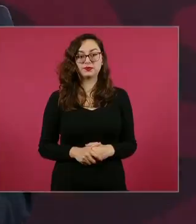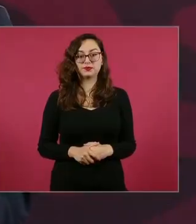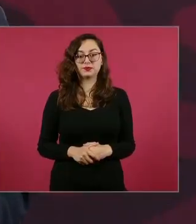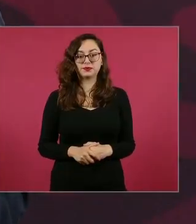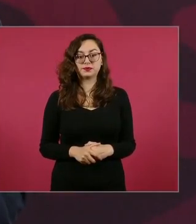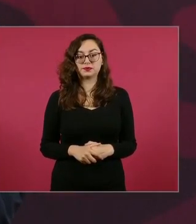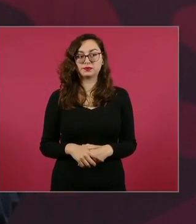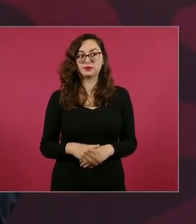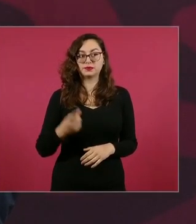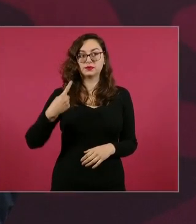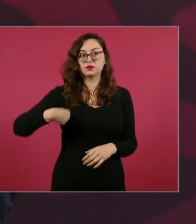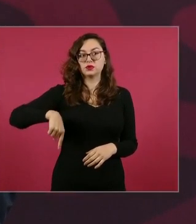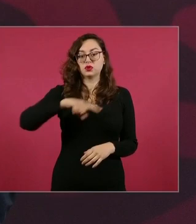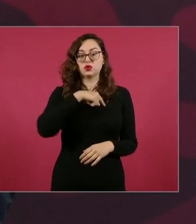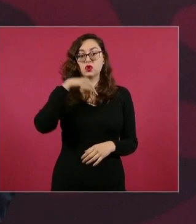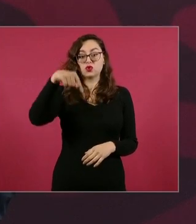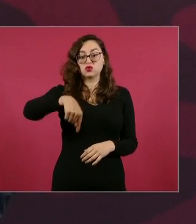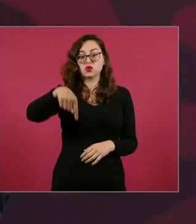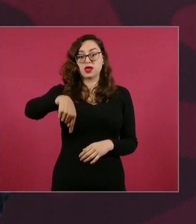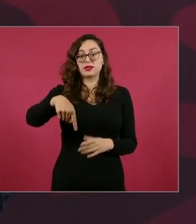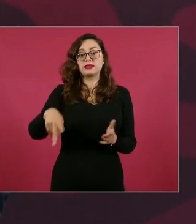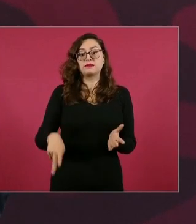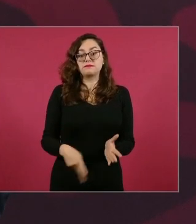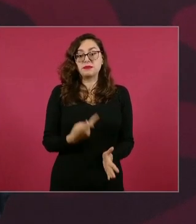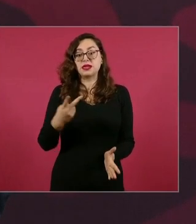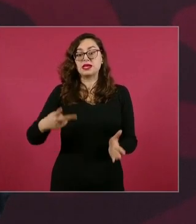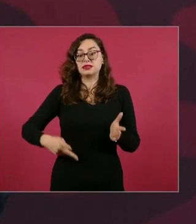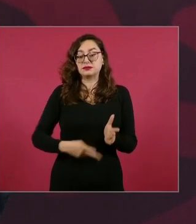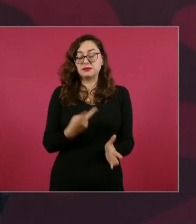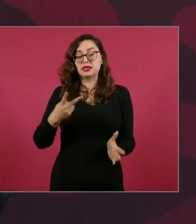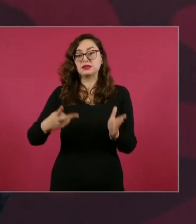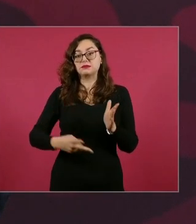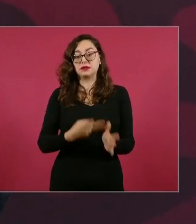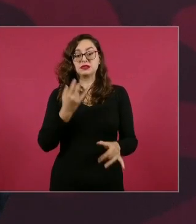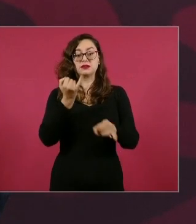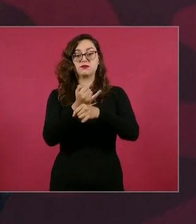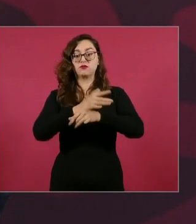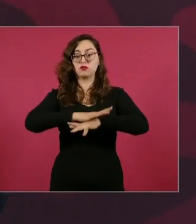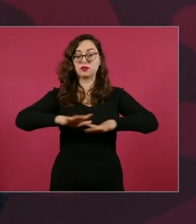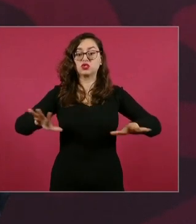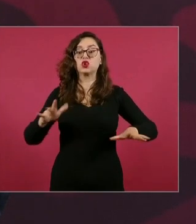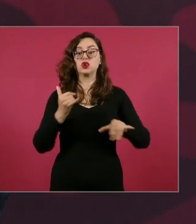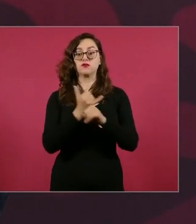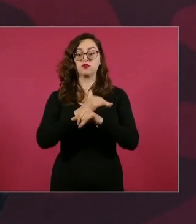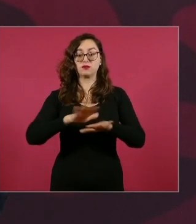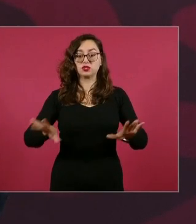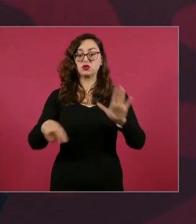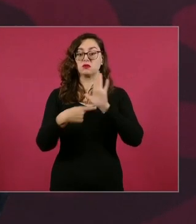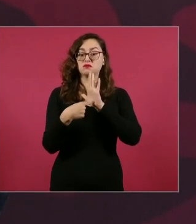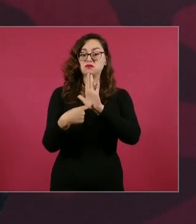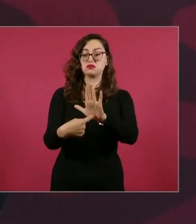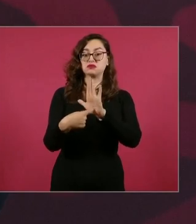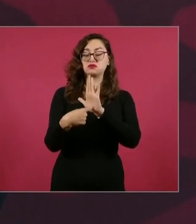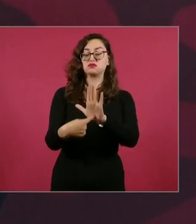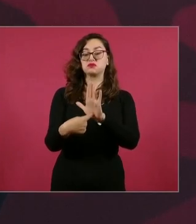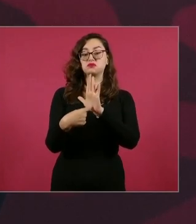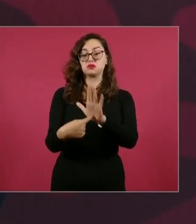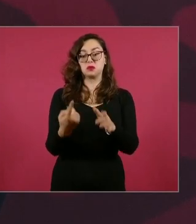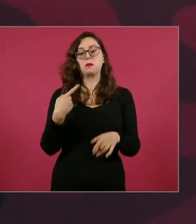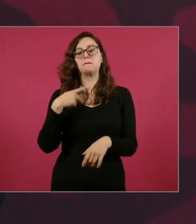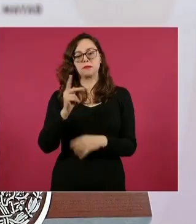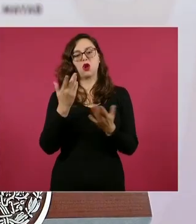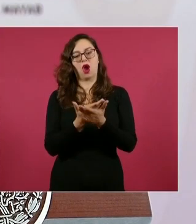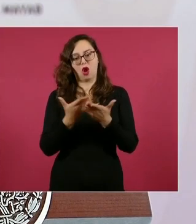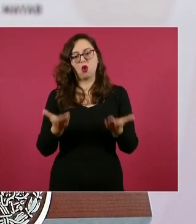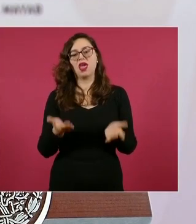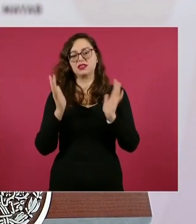varias veces se ha hecho público pero ahora lo vamos a hacer de manera eh